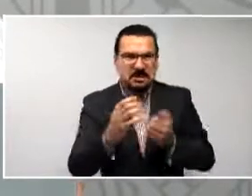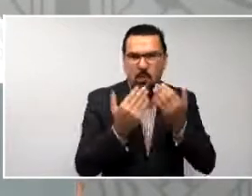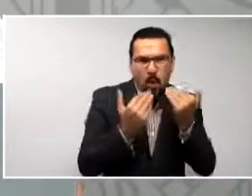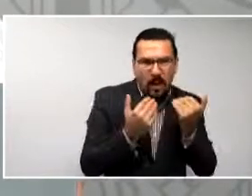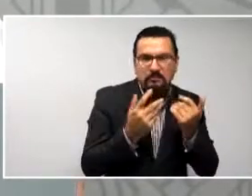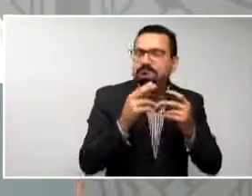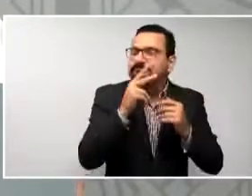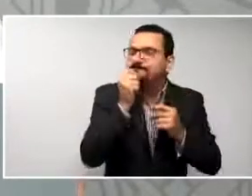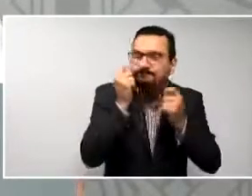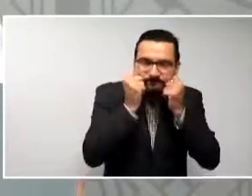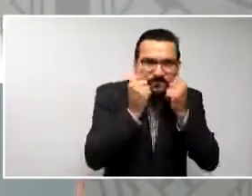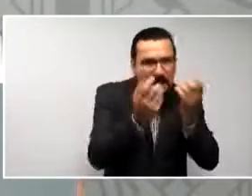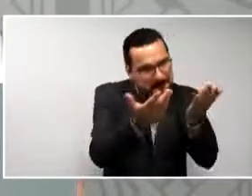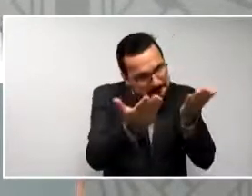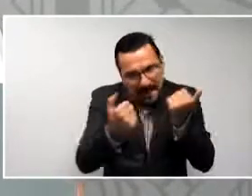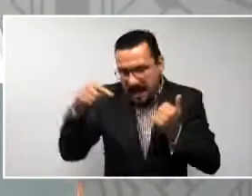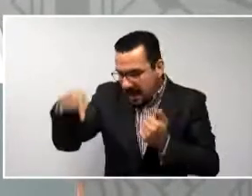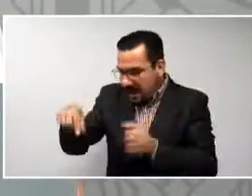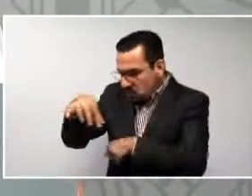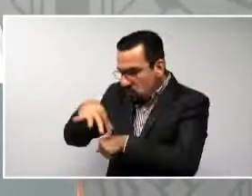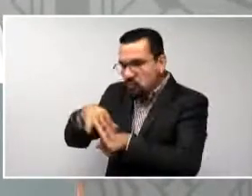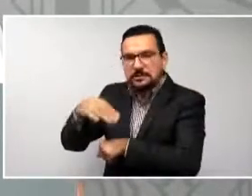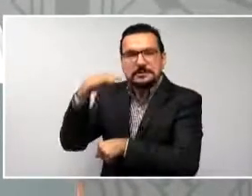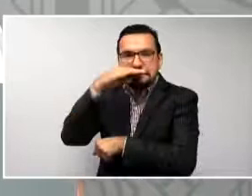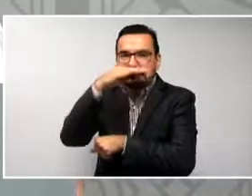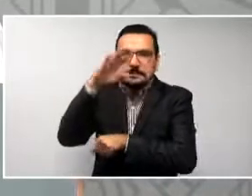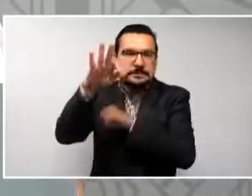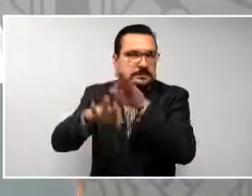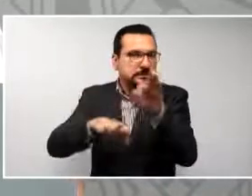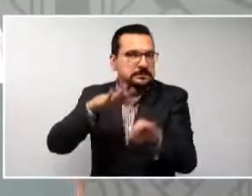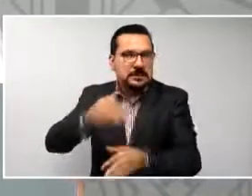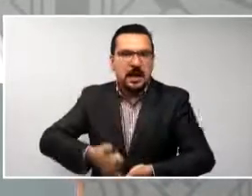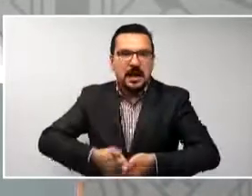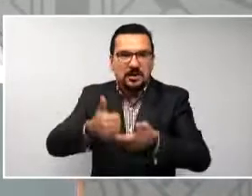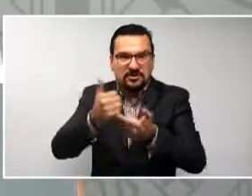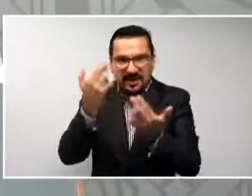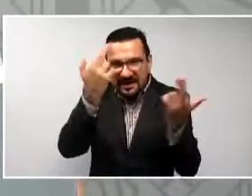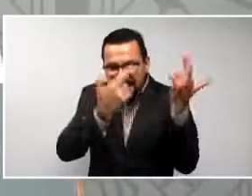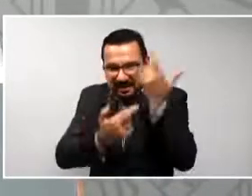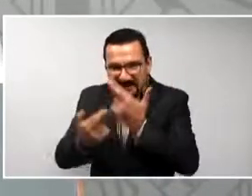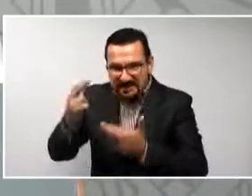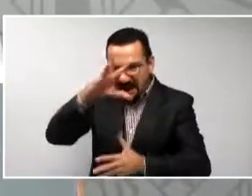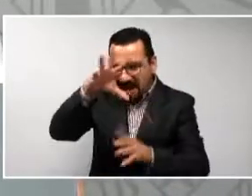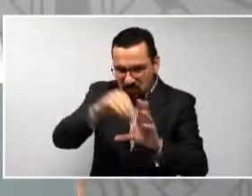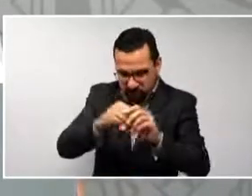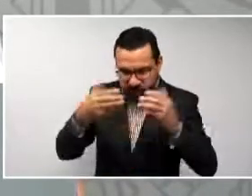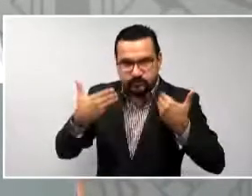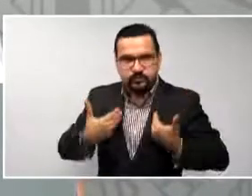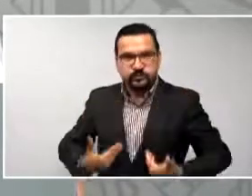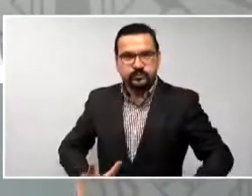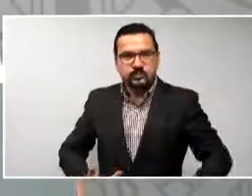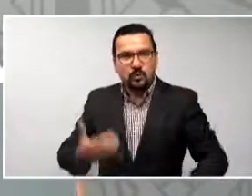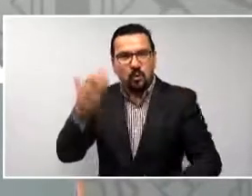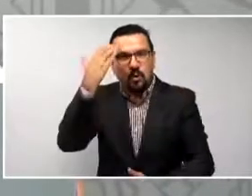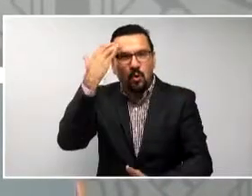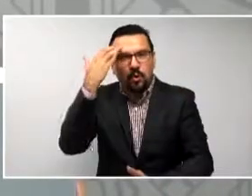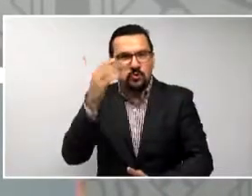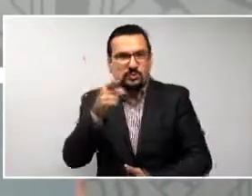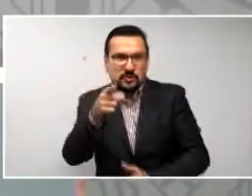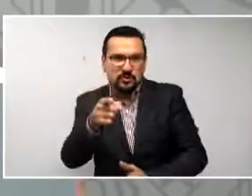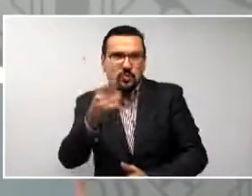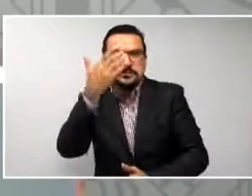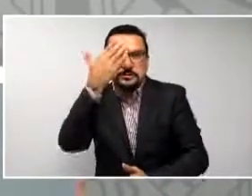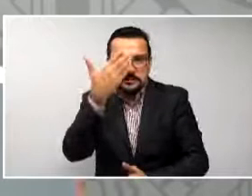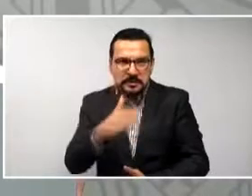te vamos a atender te vamos a hacer una valoración para que para que de una vez